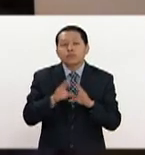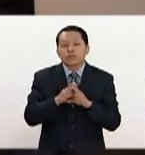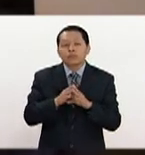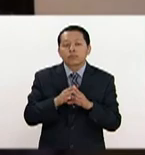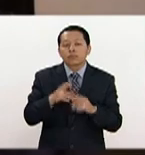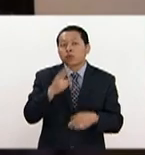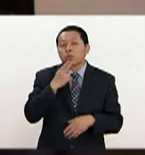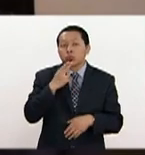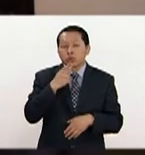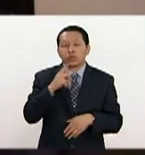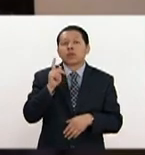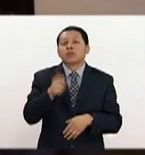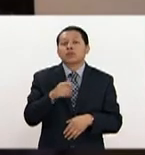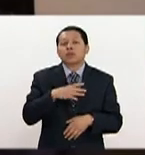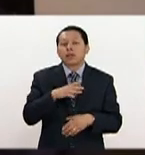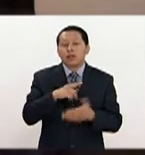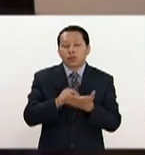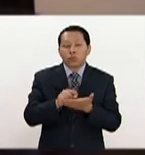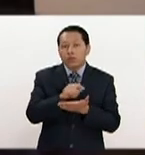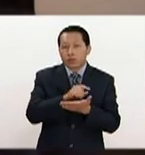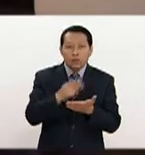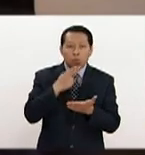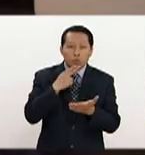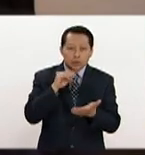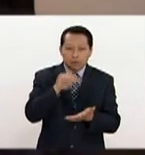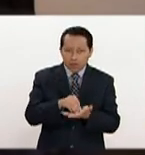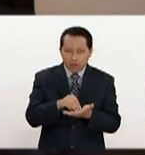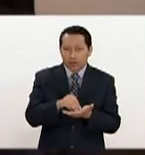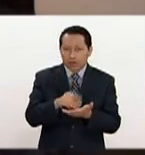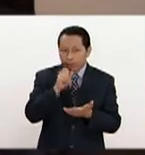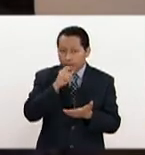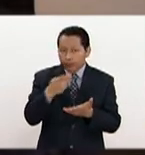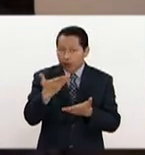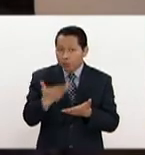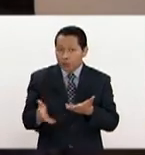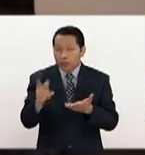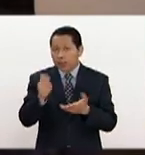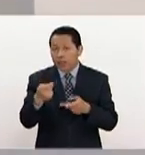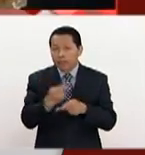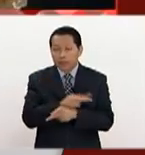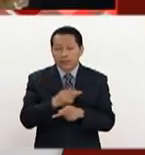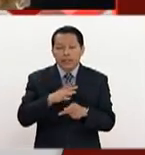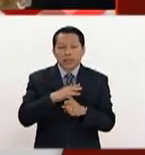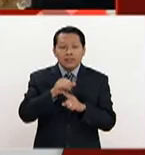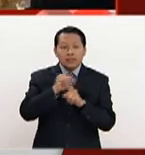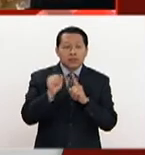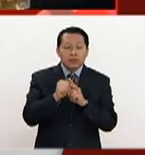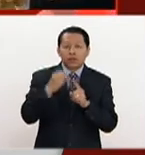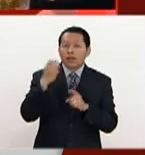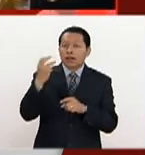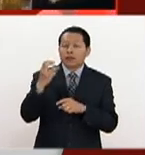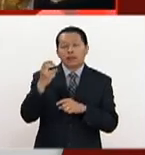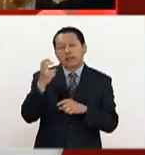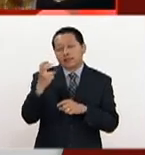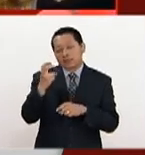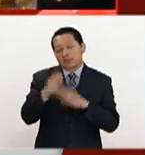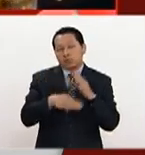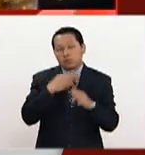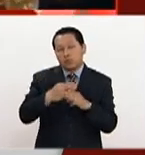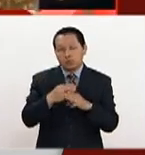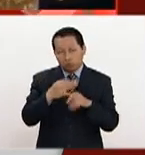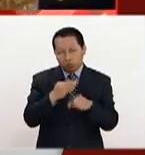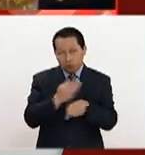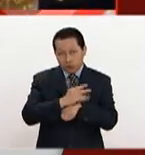a este medio que es el Twitter. Ahora lo que sucede es que la situación en esta parte del mundo pues es muy